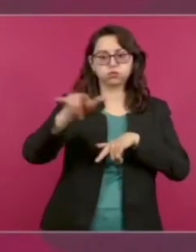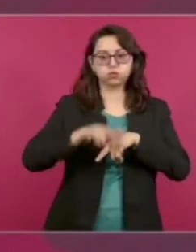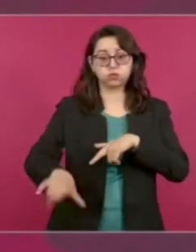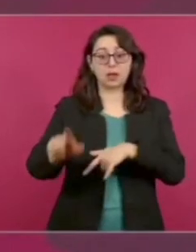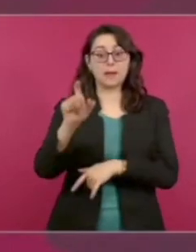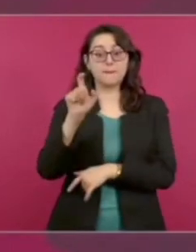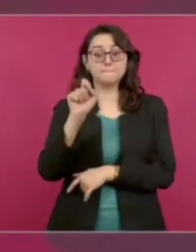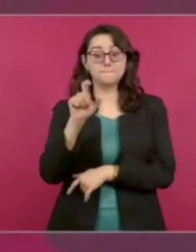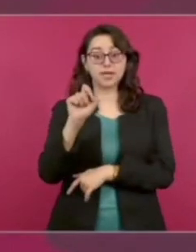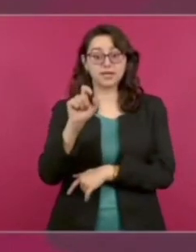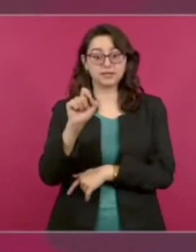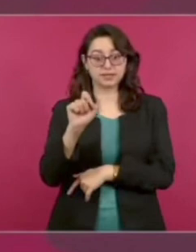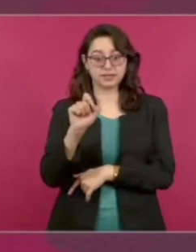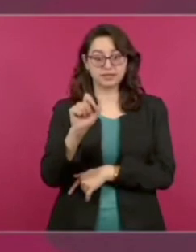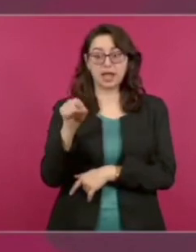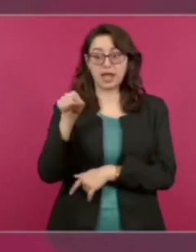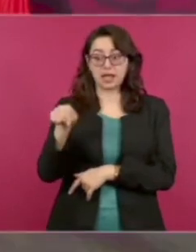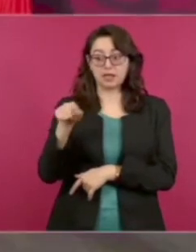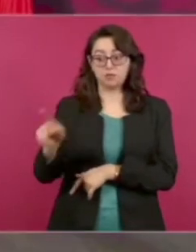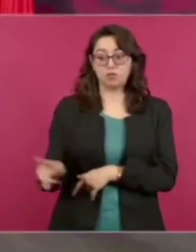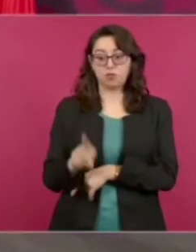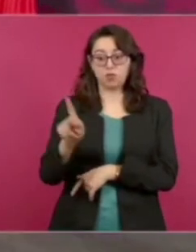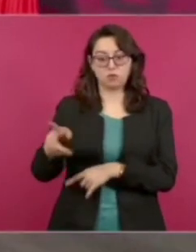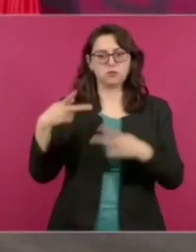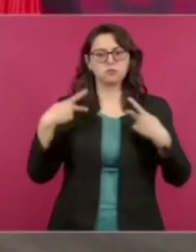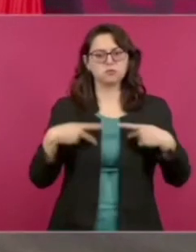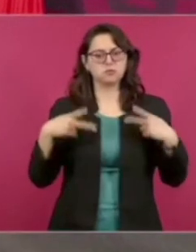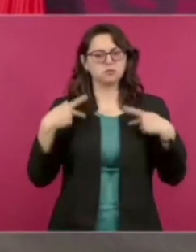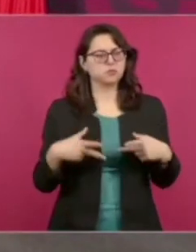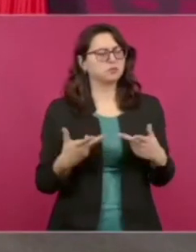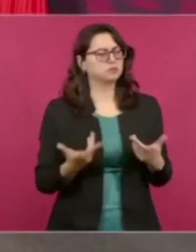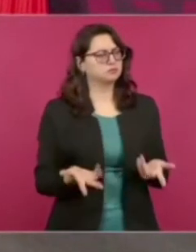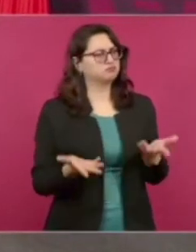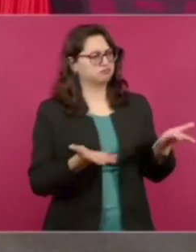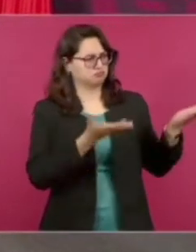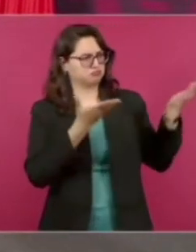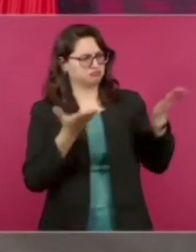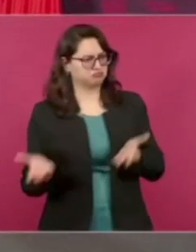aparentemente recibiéndolos. Y sí pueden ser bases